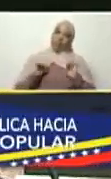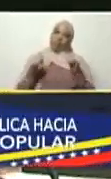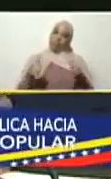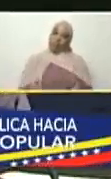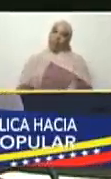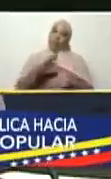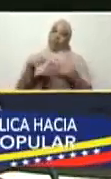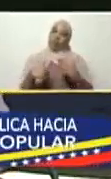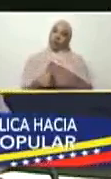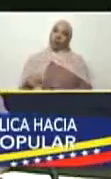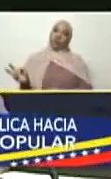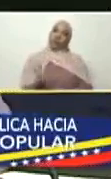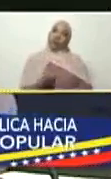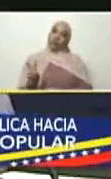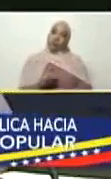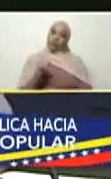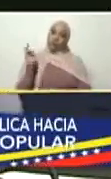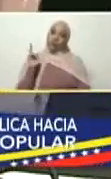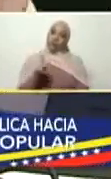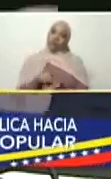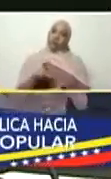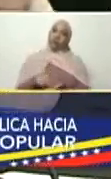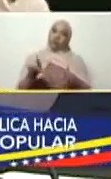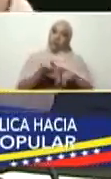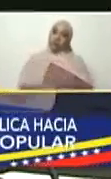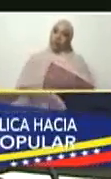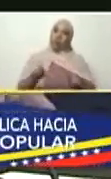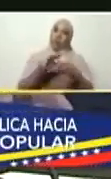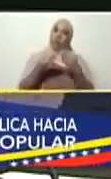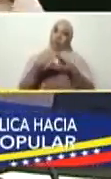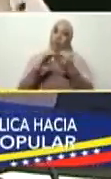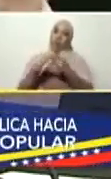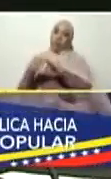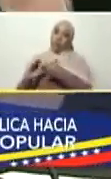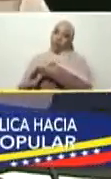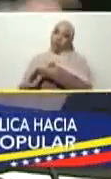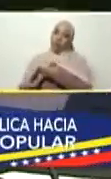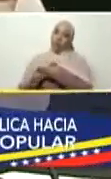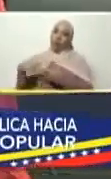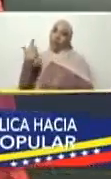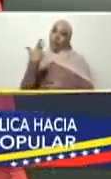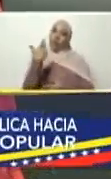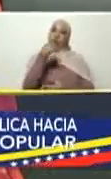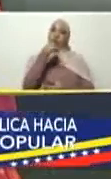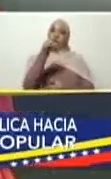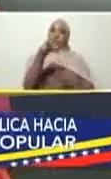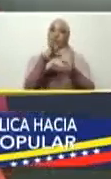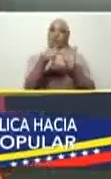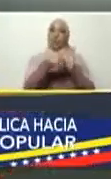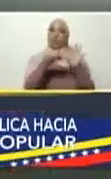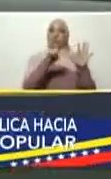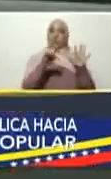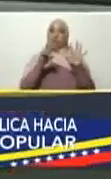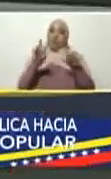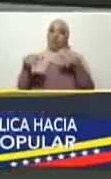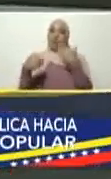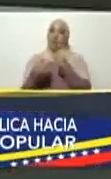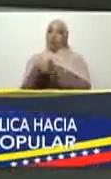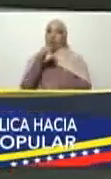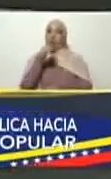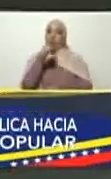todo el país, que va a ser presencial en los territorios, comuna por comuna, en las 3.641 comunas con sus consejos